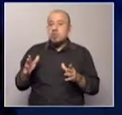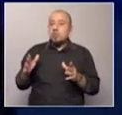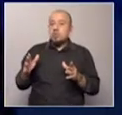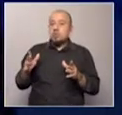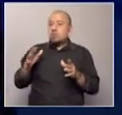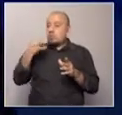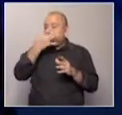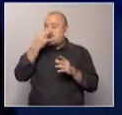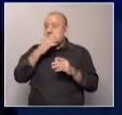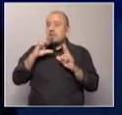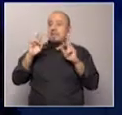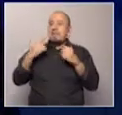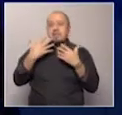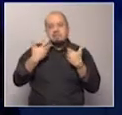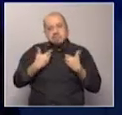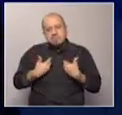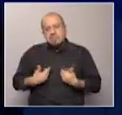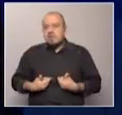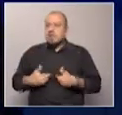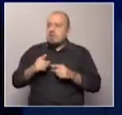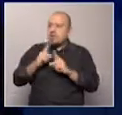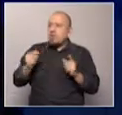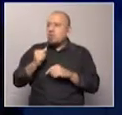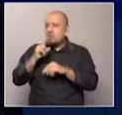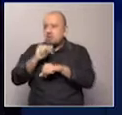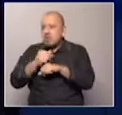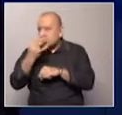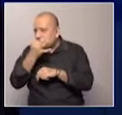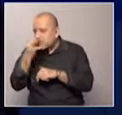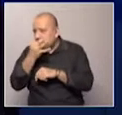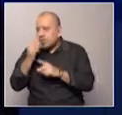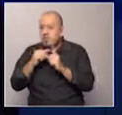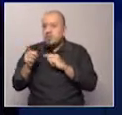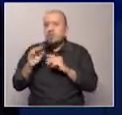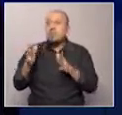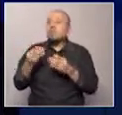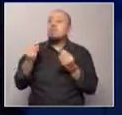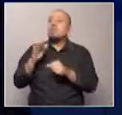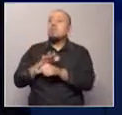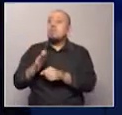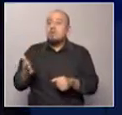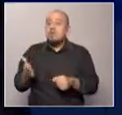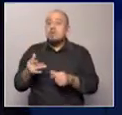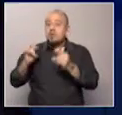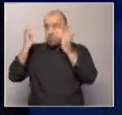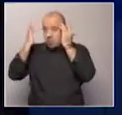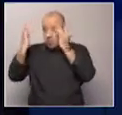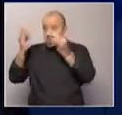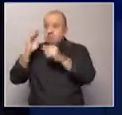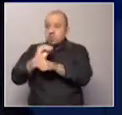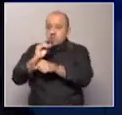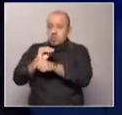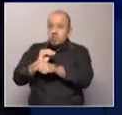todos la angustia existencial la angustia nuestro problema la angustia lo que no lo resolvemos tapamos con que con educación con cultura